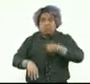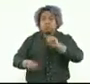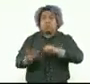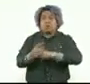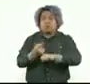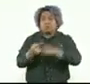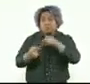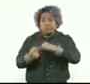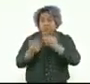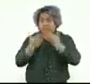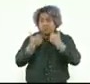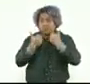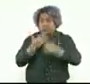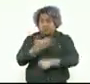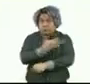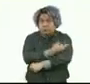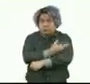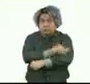si quieres dar la información.